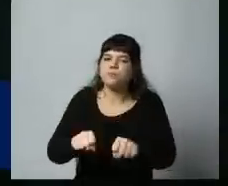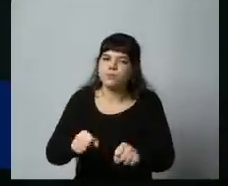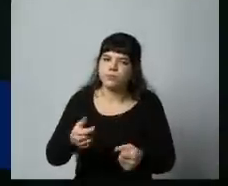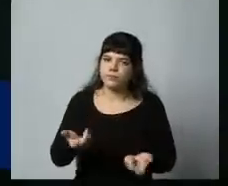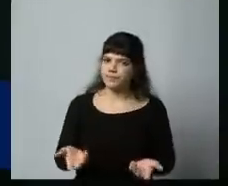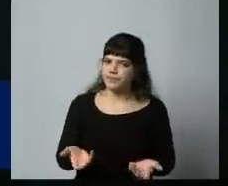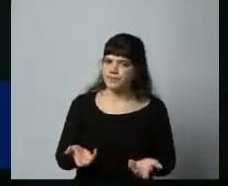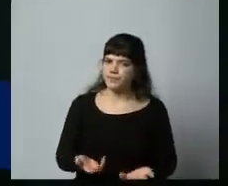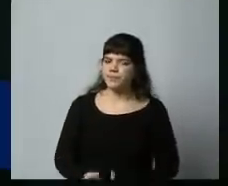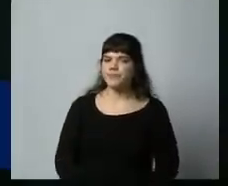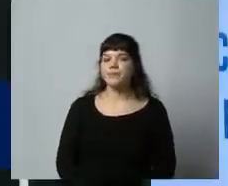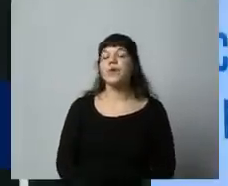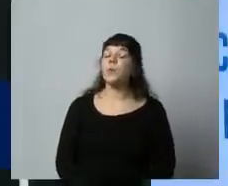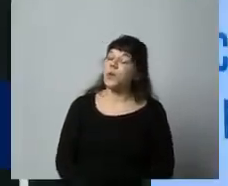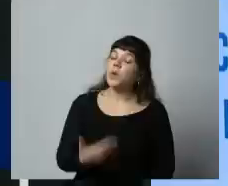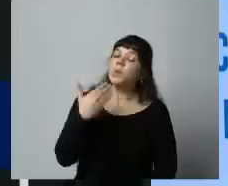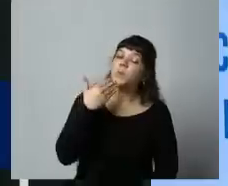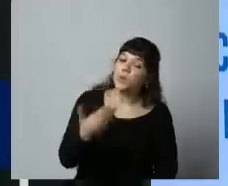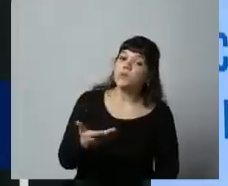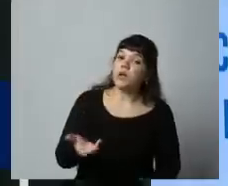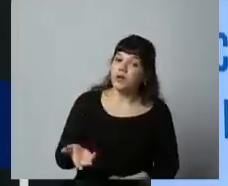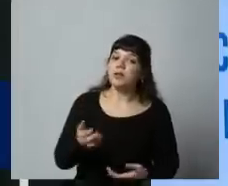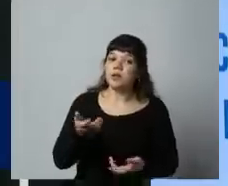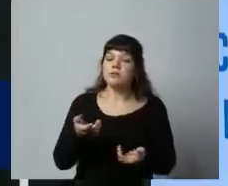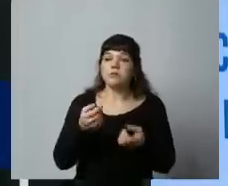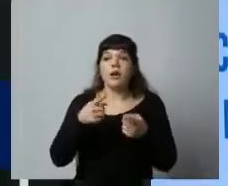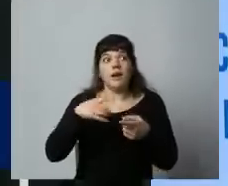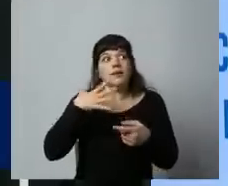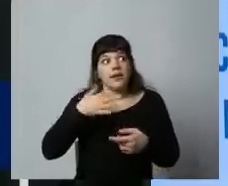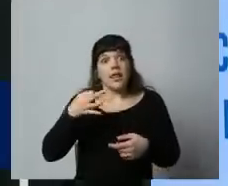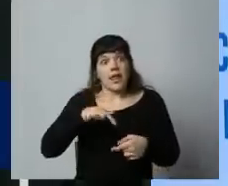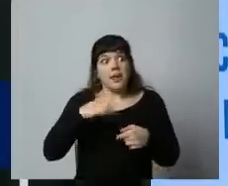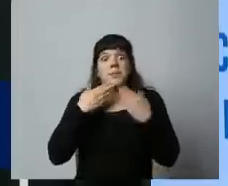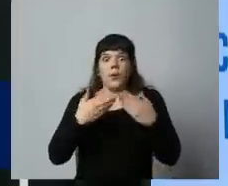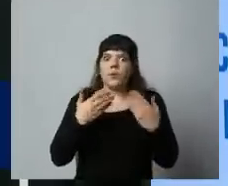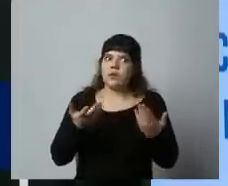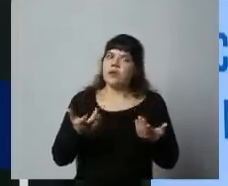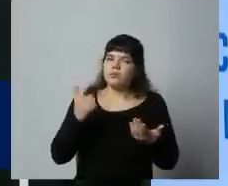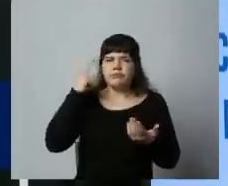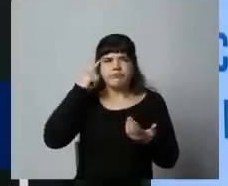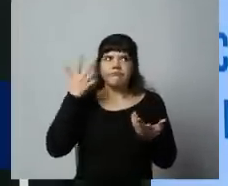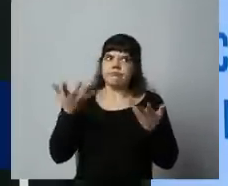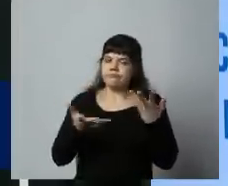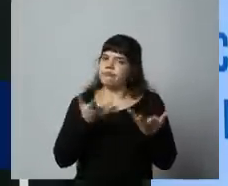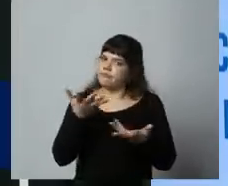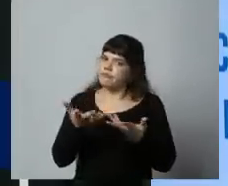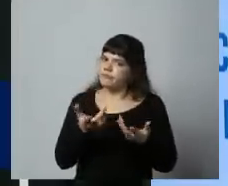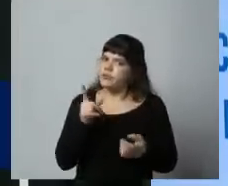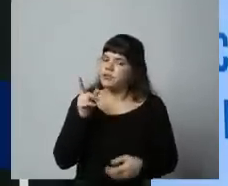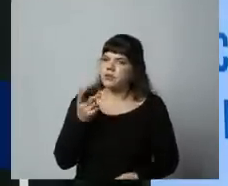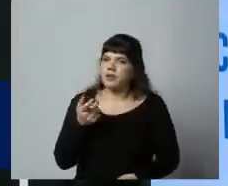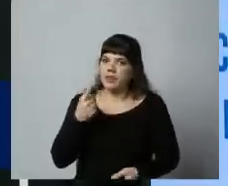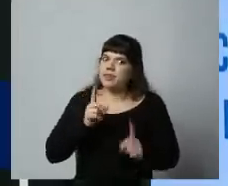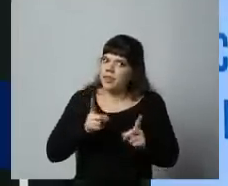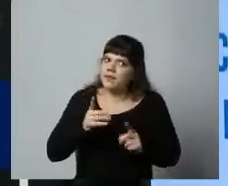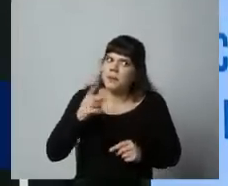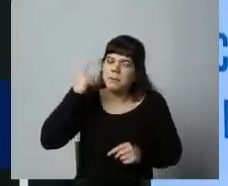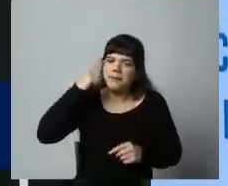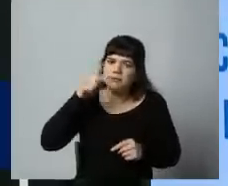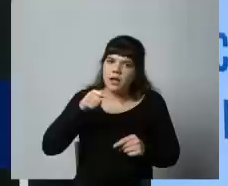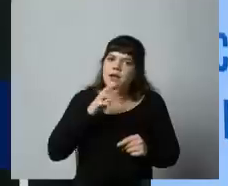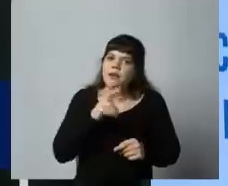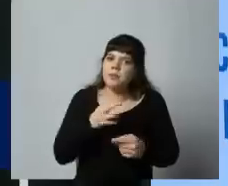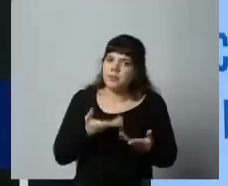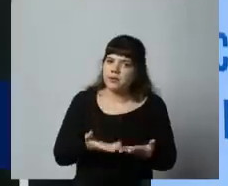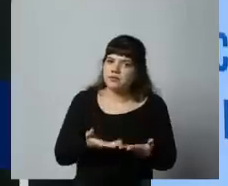a vivir Muchas gracias Joaquín es una pregunta que todo el mundo le quedará eh ahí picando fue porque no podía o